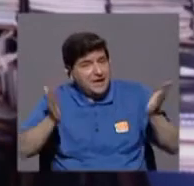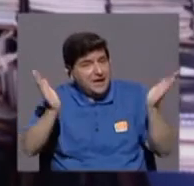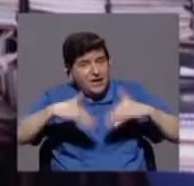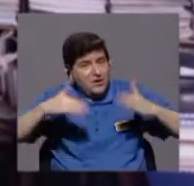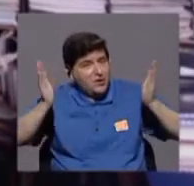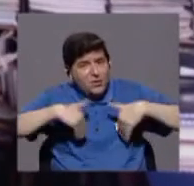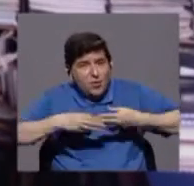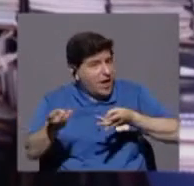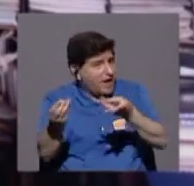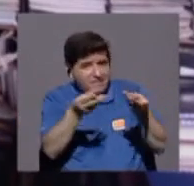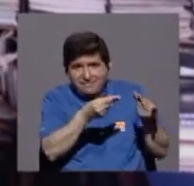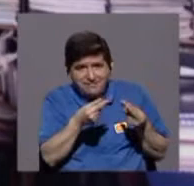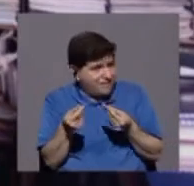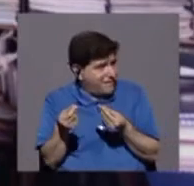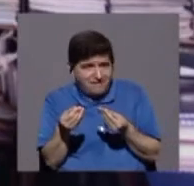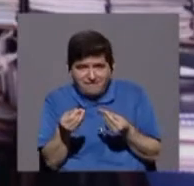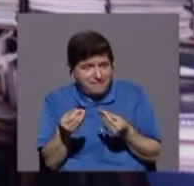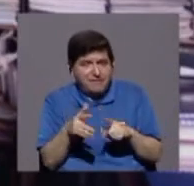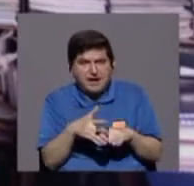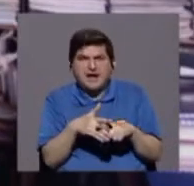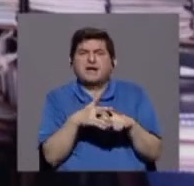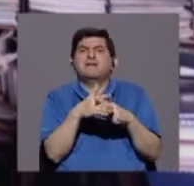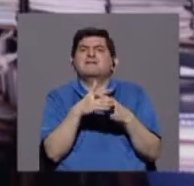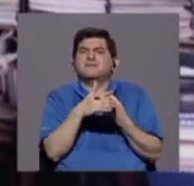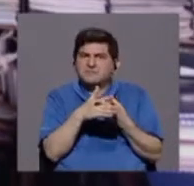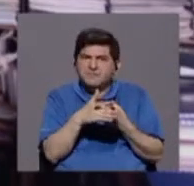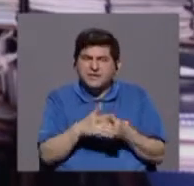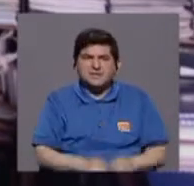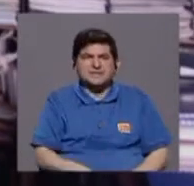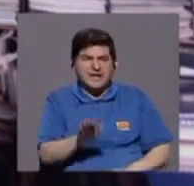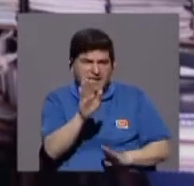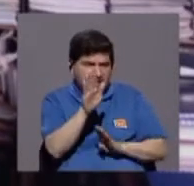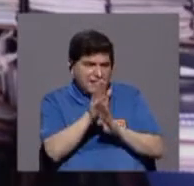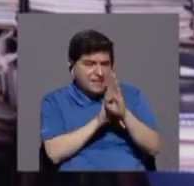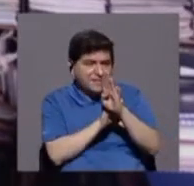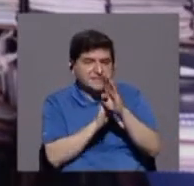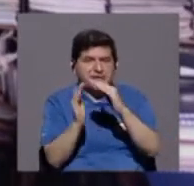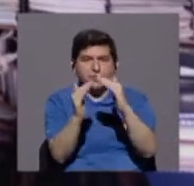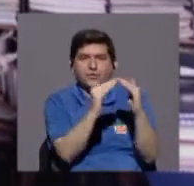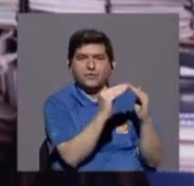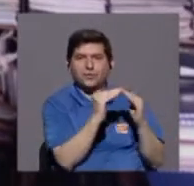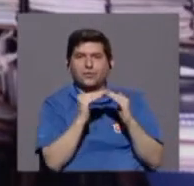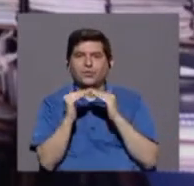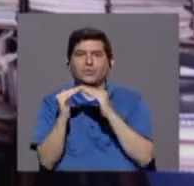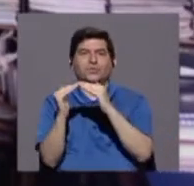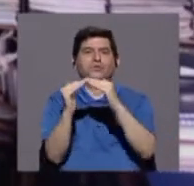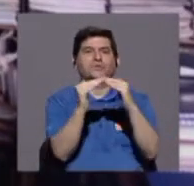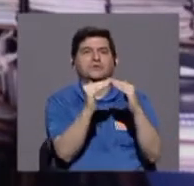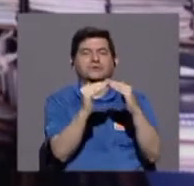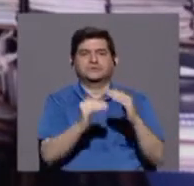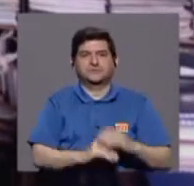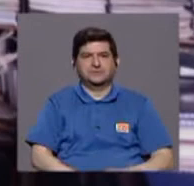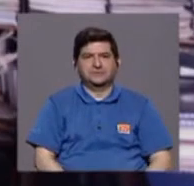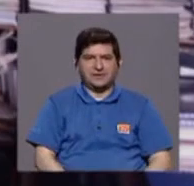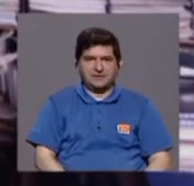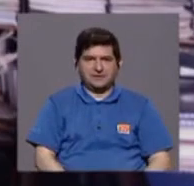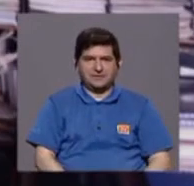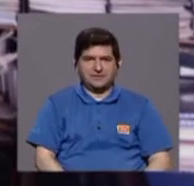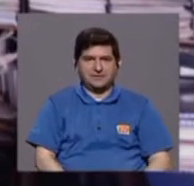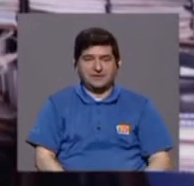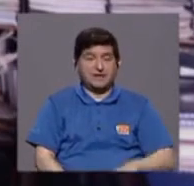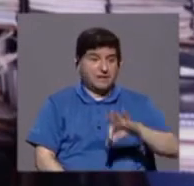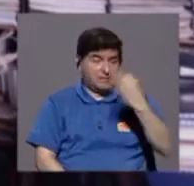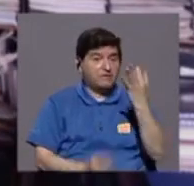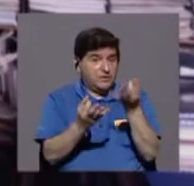suficientes tierras y en que empieza entonces el desarrollo urbano, diríamos, en gran